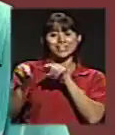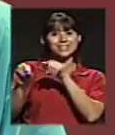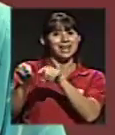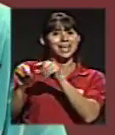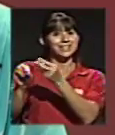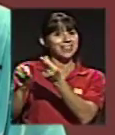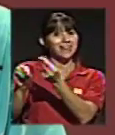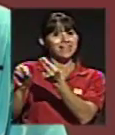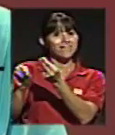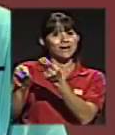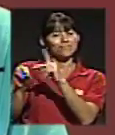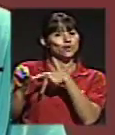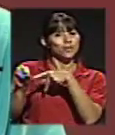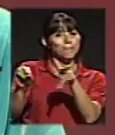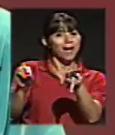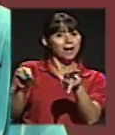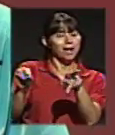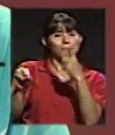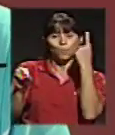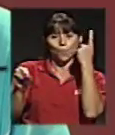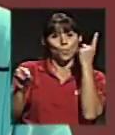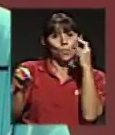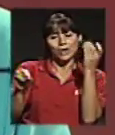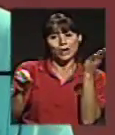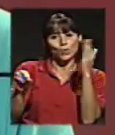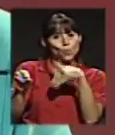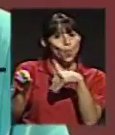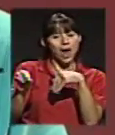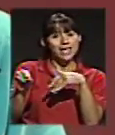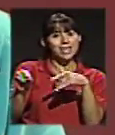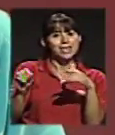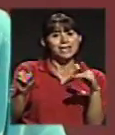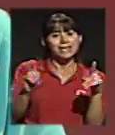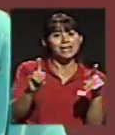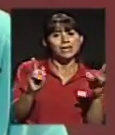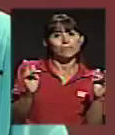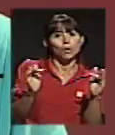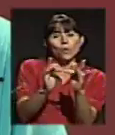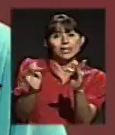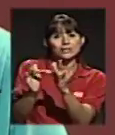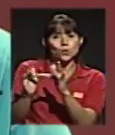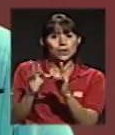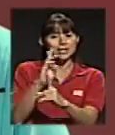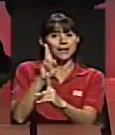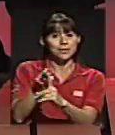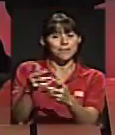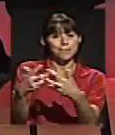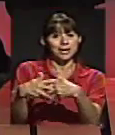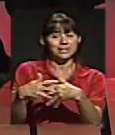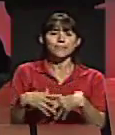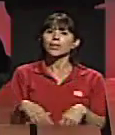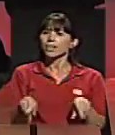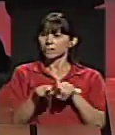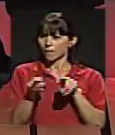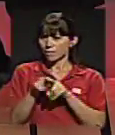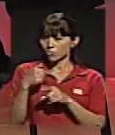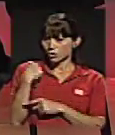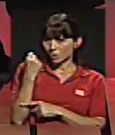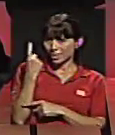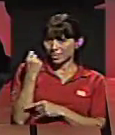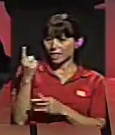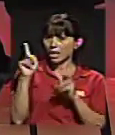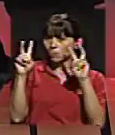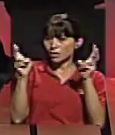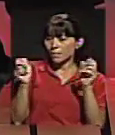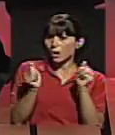tarifa no se paga porque no hay interconexión, es dentro de la misma empresa. Pero también tengo entendido que hay un tema con el manejo de las bases de